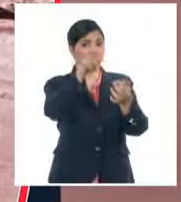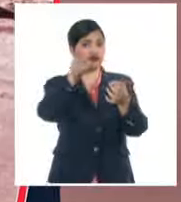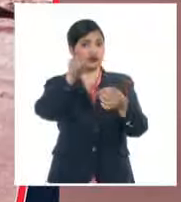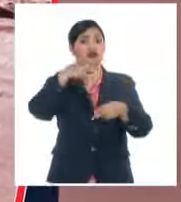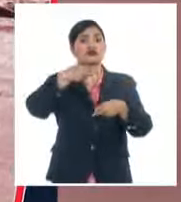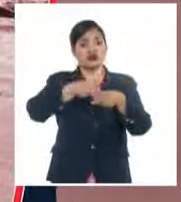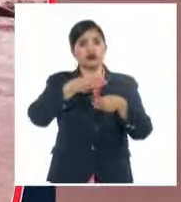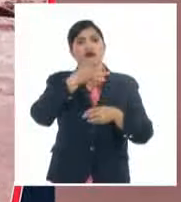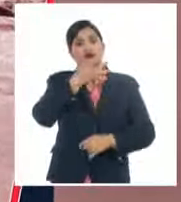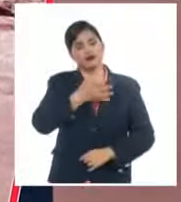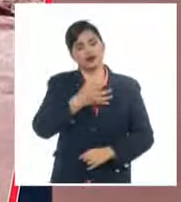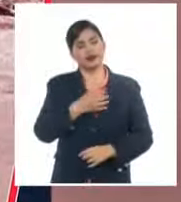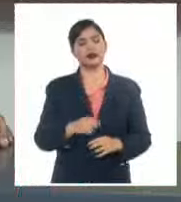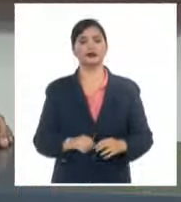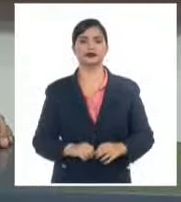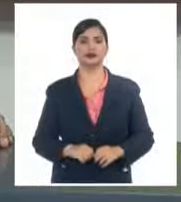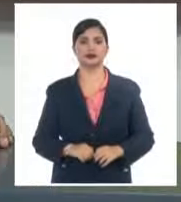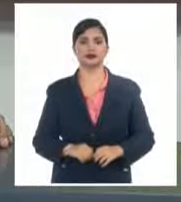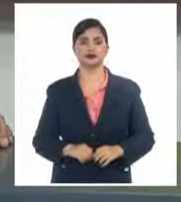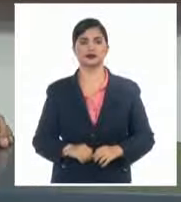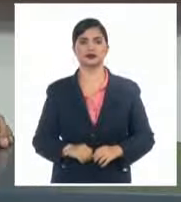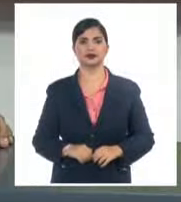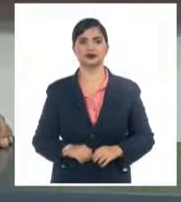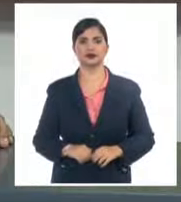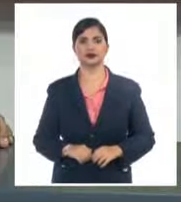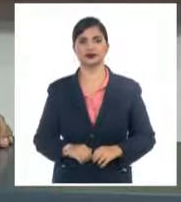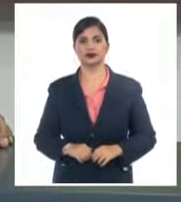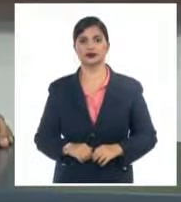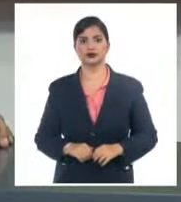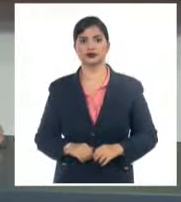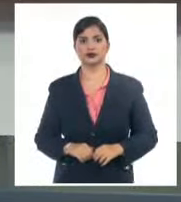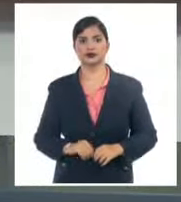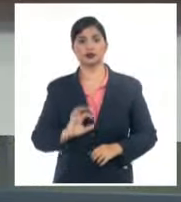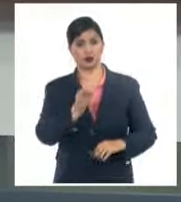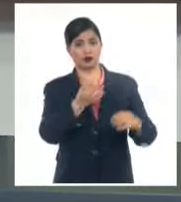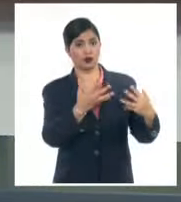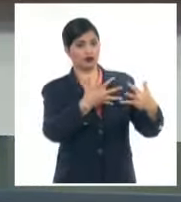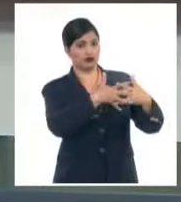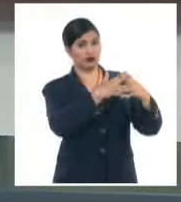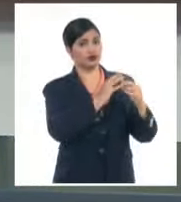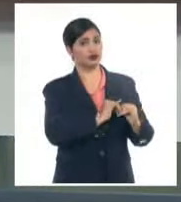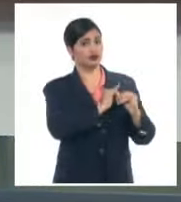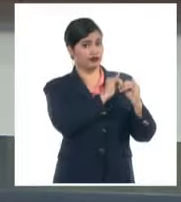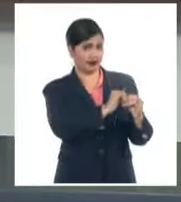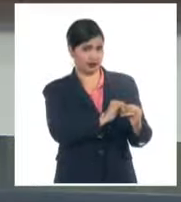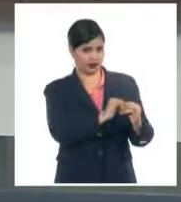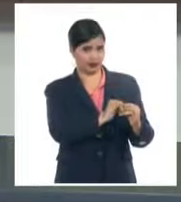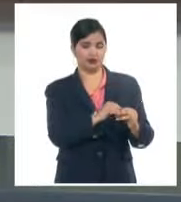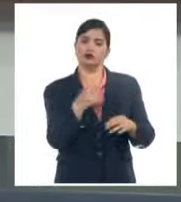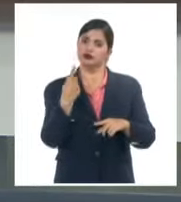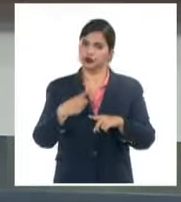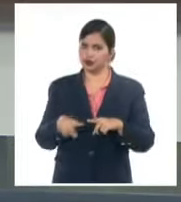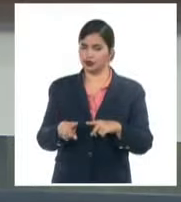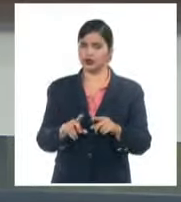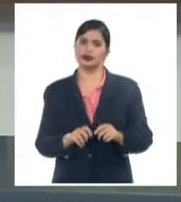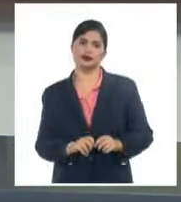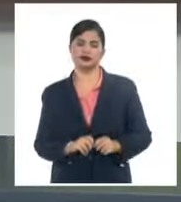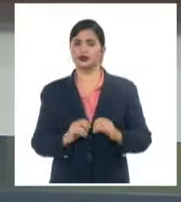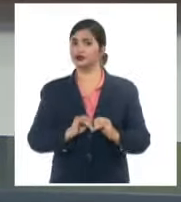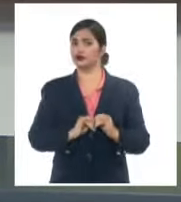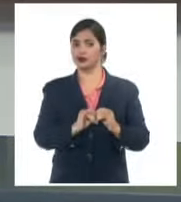de la Revolución Cubana. Y precisamente las reiteradas denuncias del gobierno cubano sobre las pretensiones imperialistas